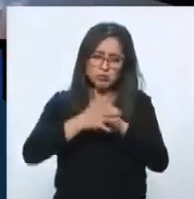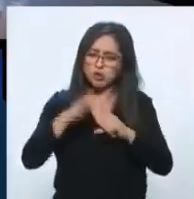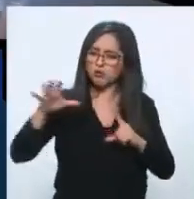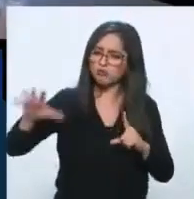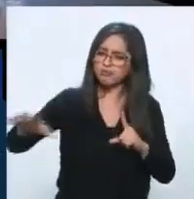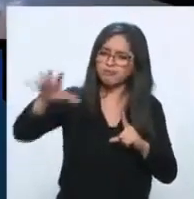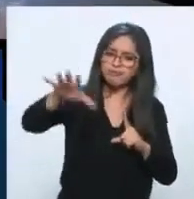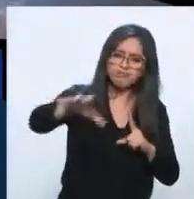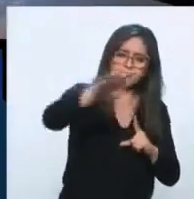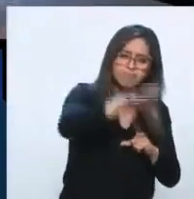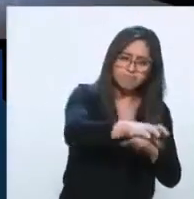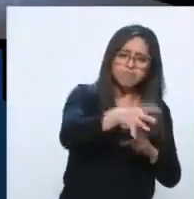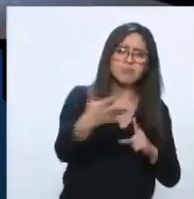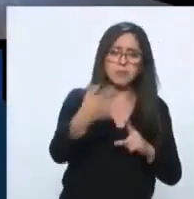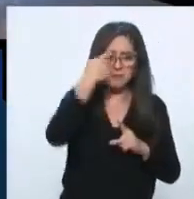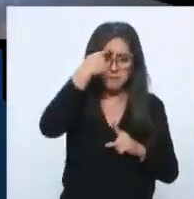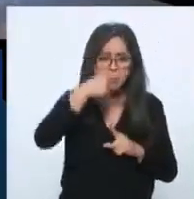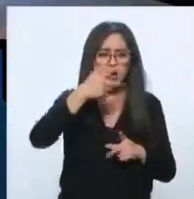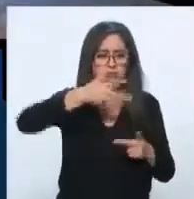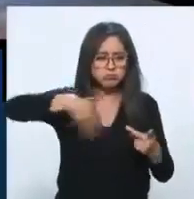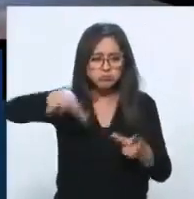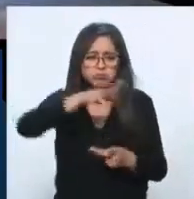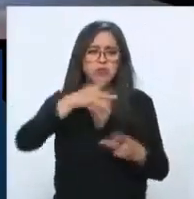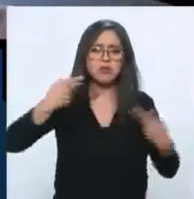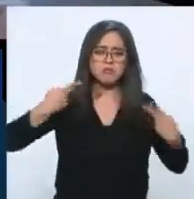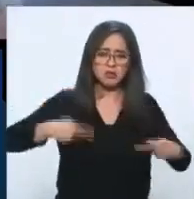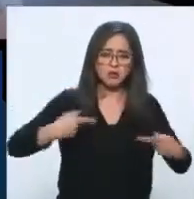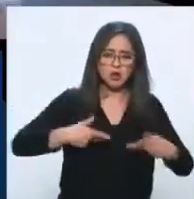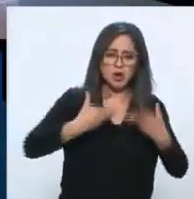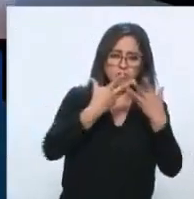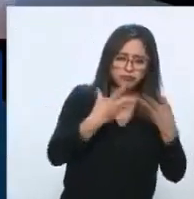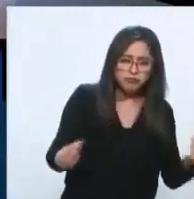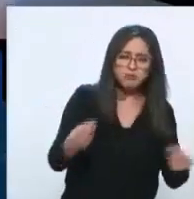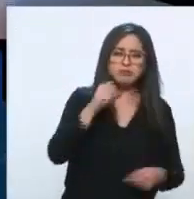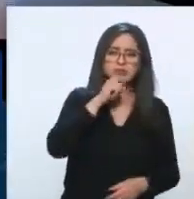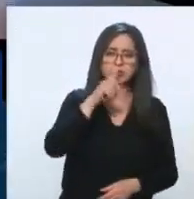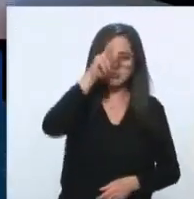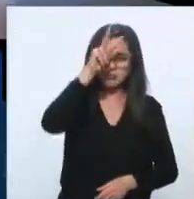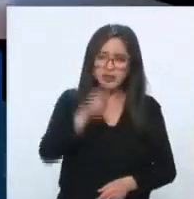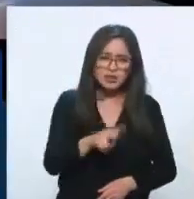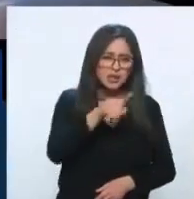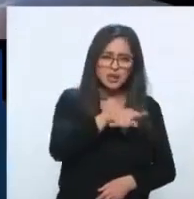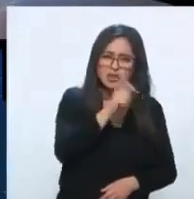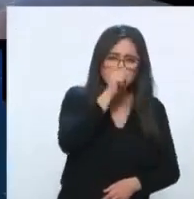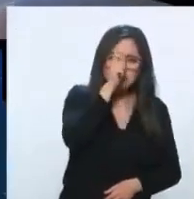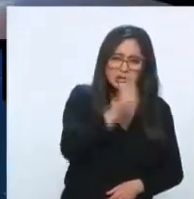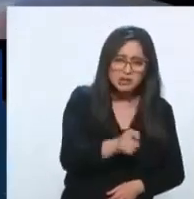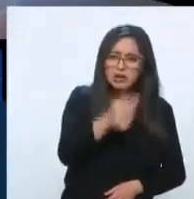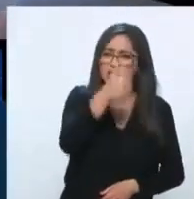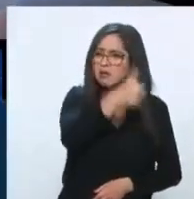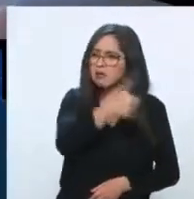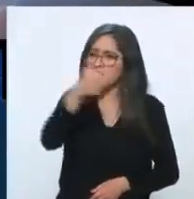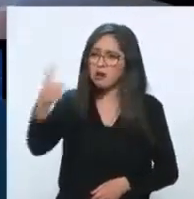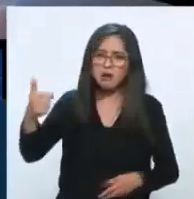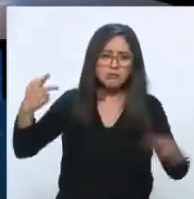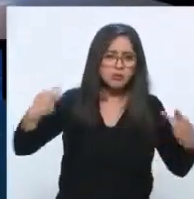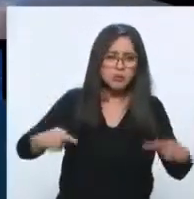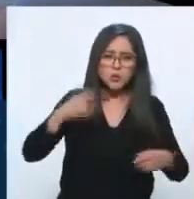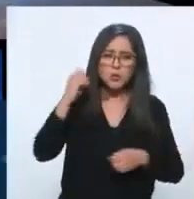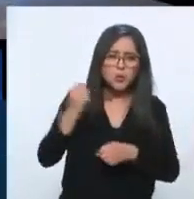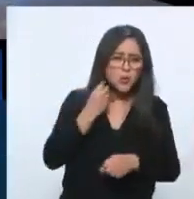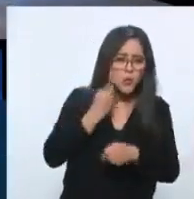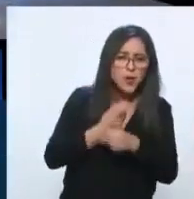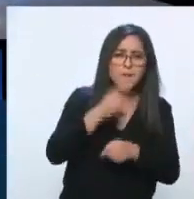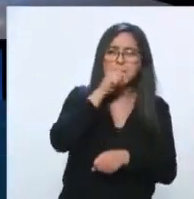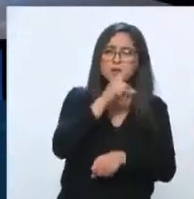comisiones, y, o sea, para la búsqueda de desaparecidos, de la verdad y todo, tiene que ver con la voluntad en la